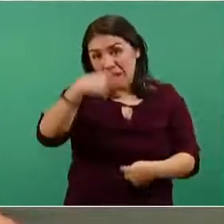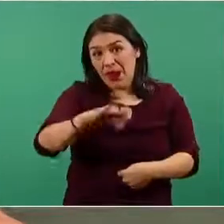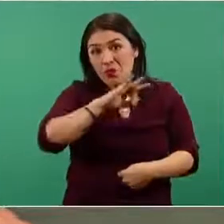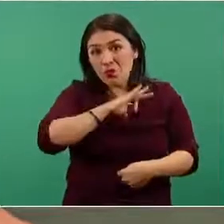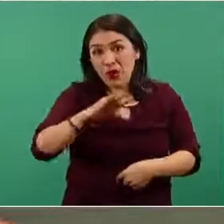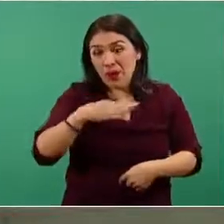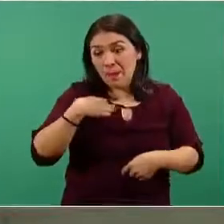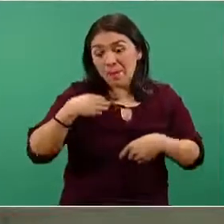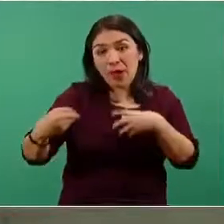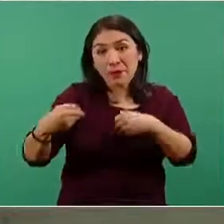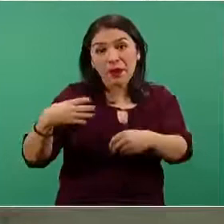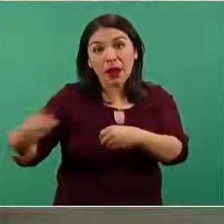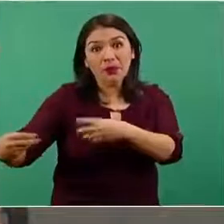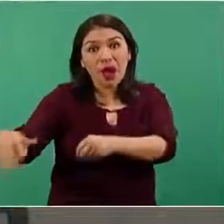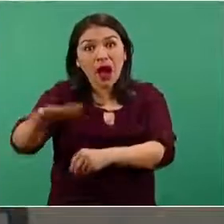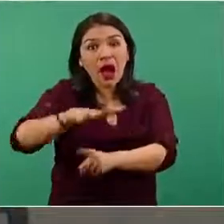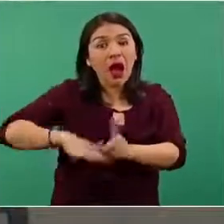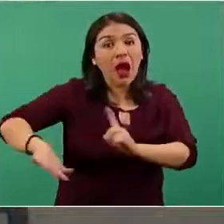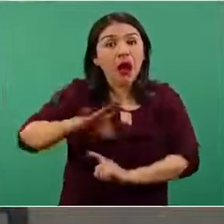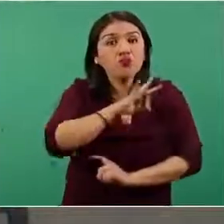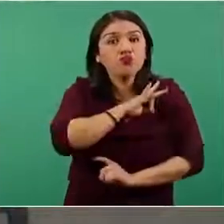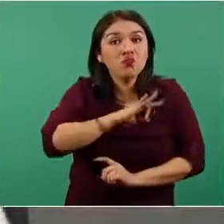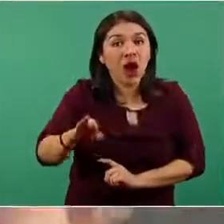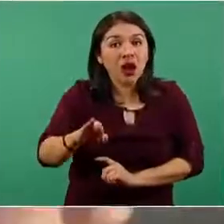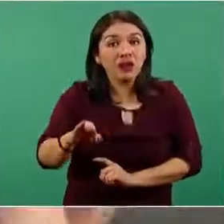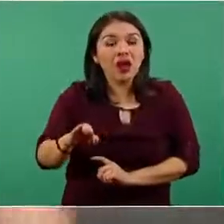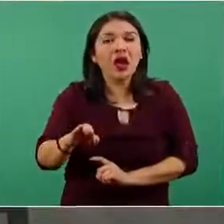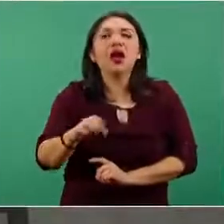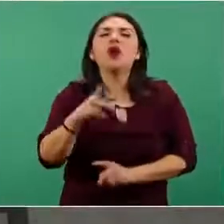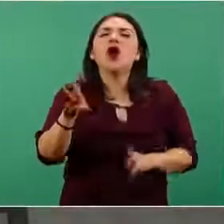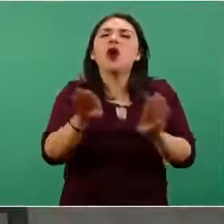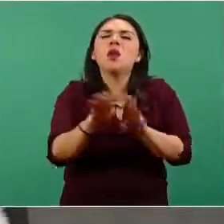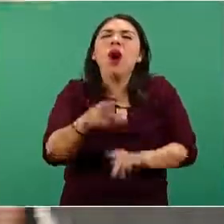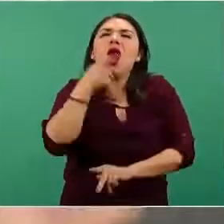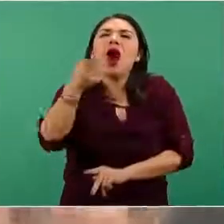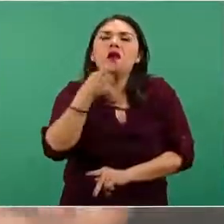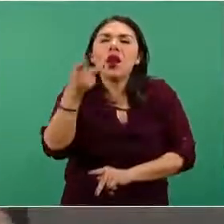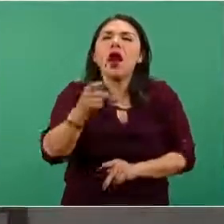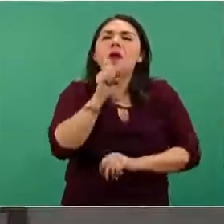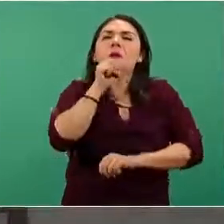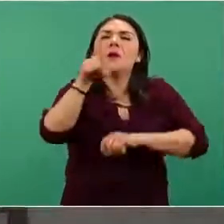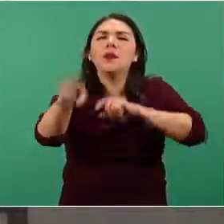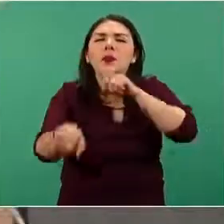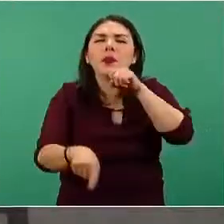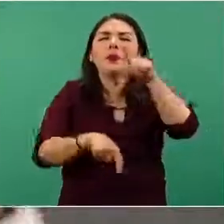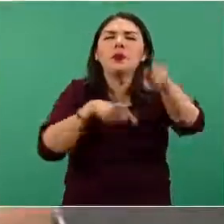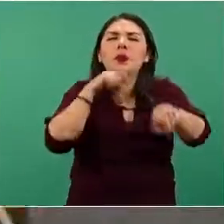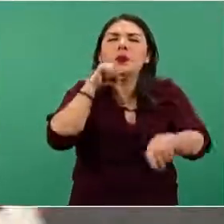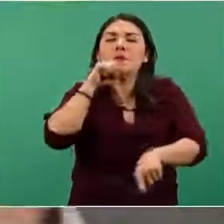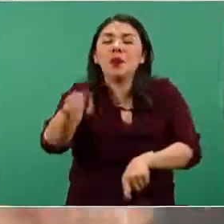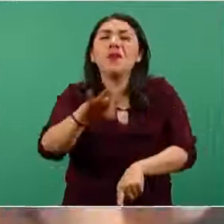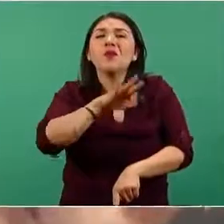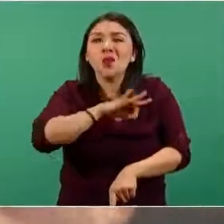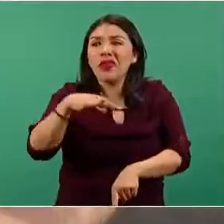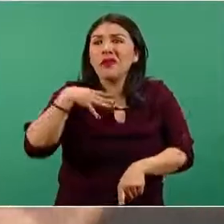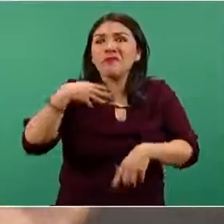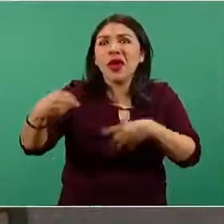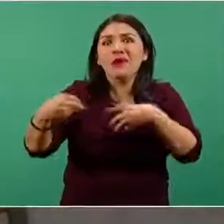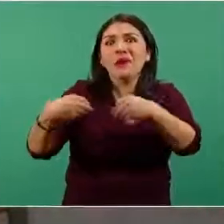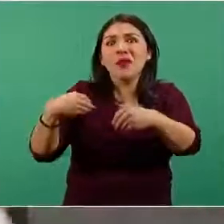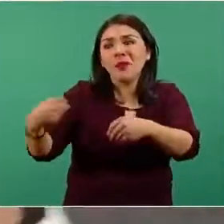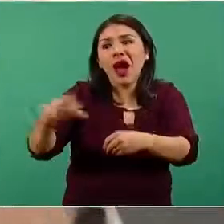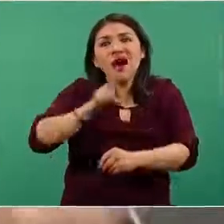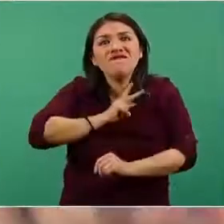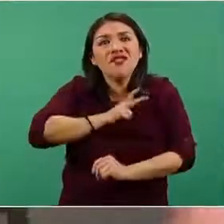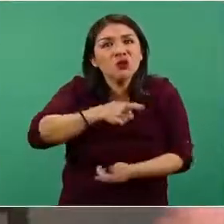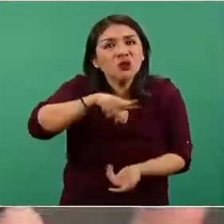en la vía respiratoria y que pueden en un momento dado ser expelidos a partir de las gotas, gotículas y aerosoles